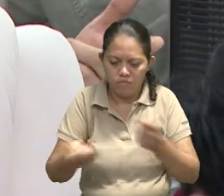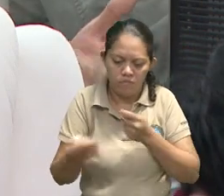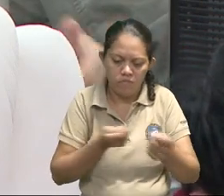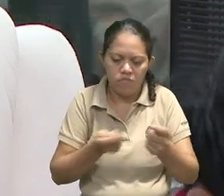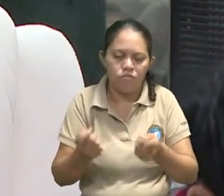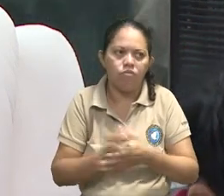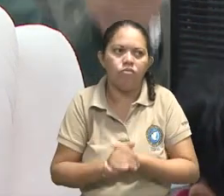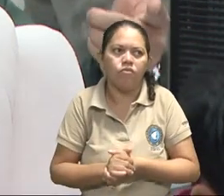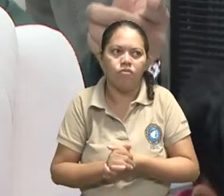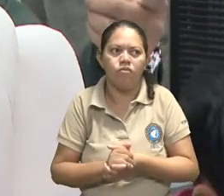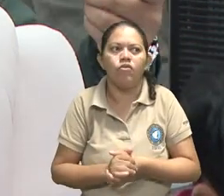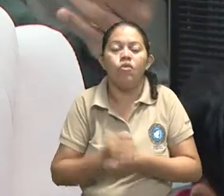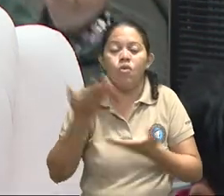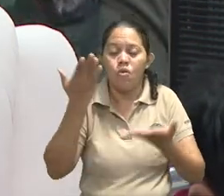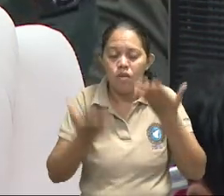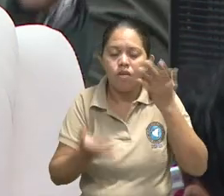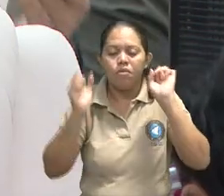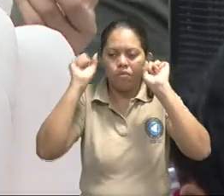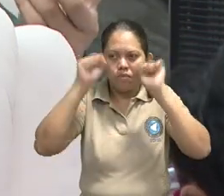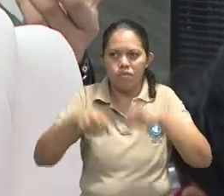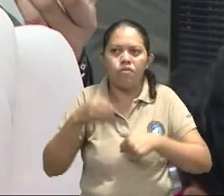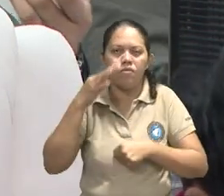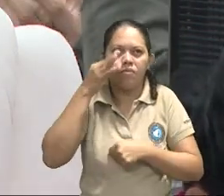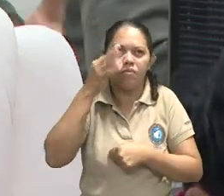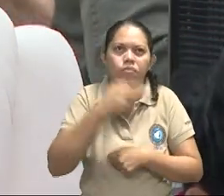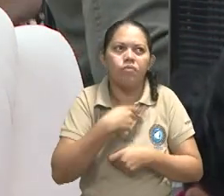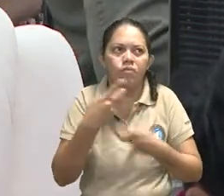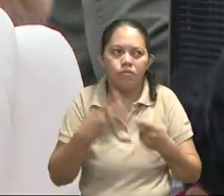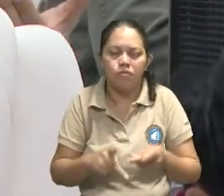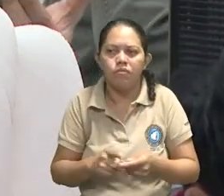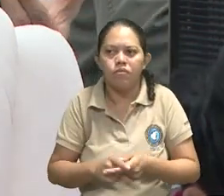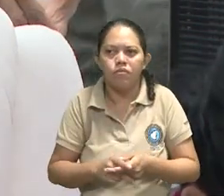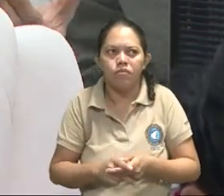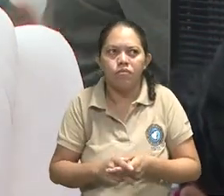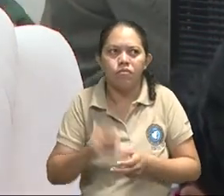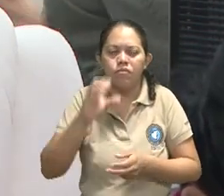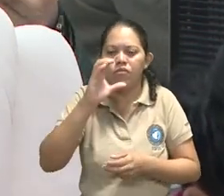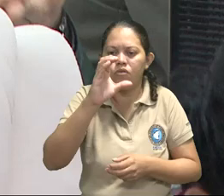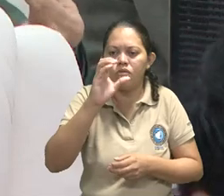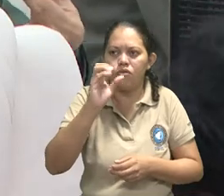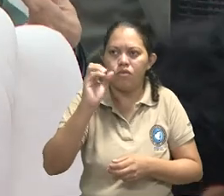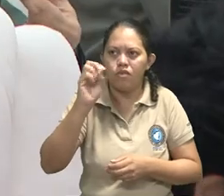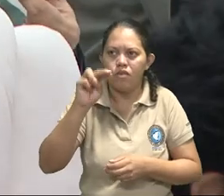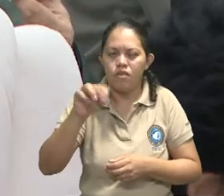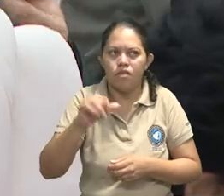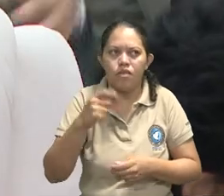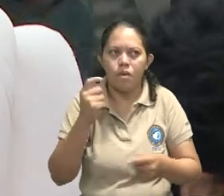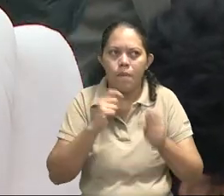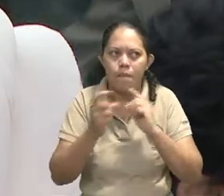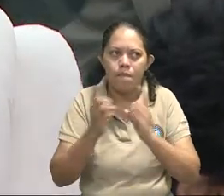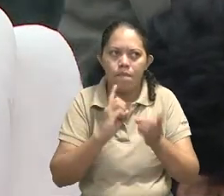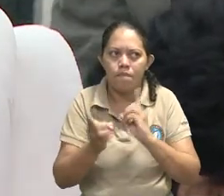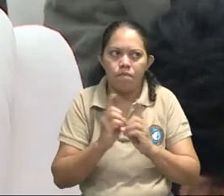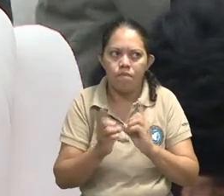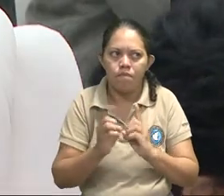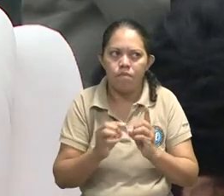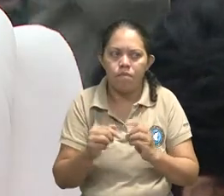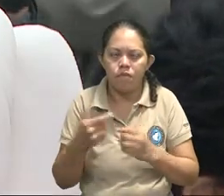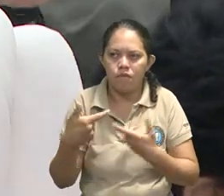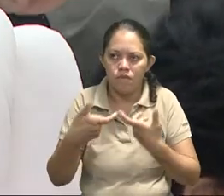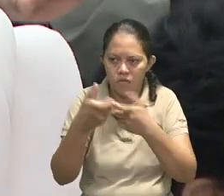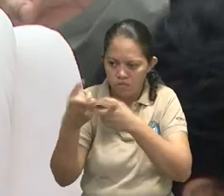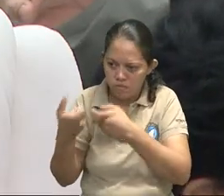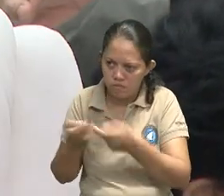entes regulados. Ojalá que la superintendencia, la CONAMI, Procompetencia y estos otros